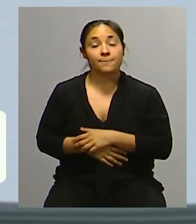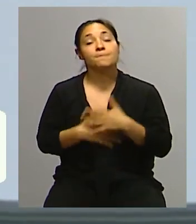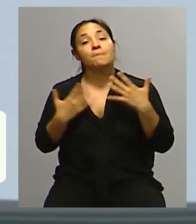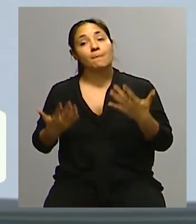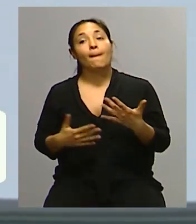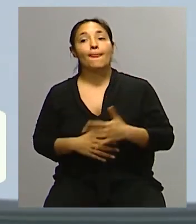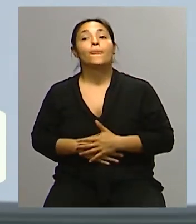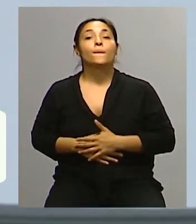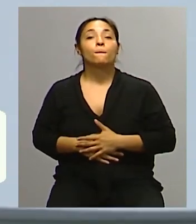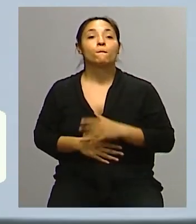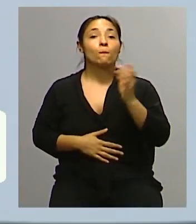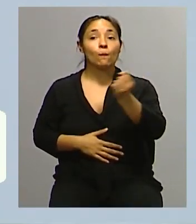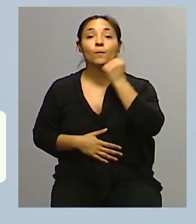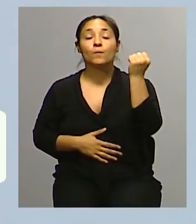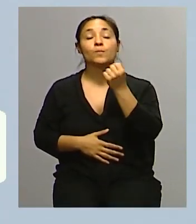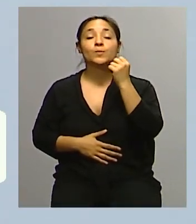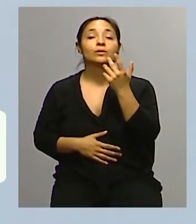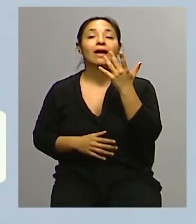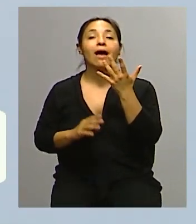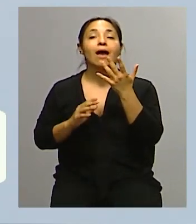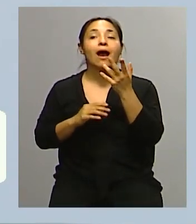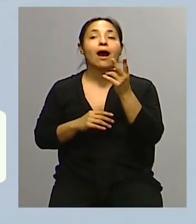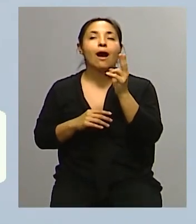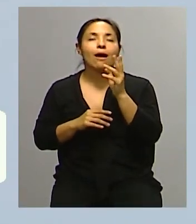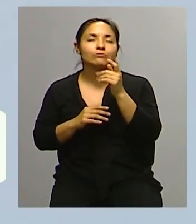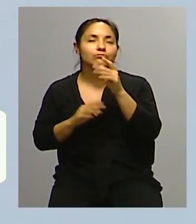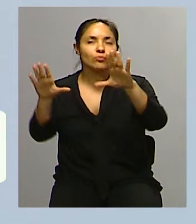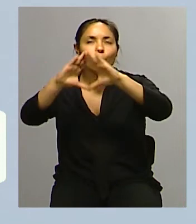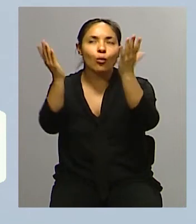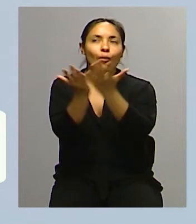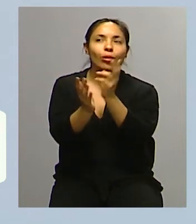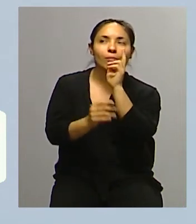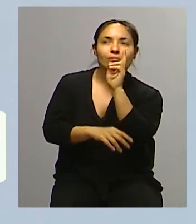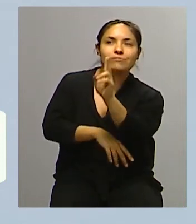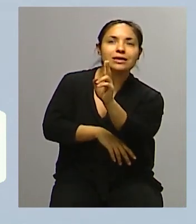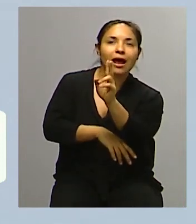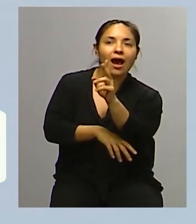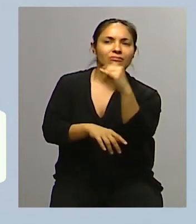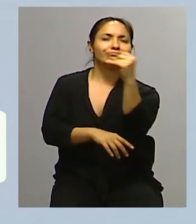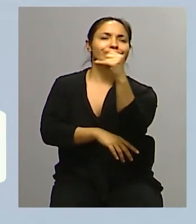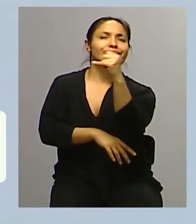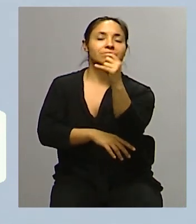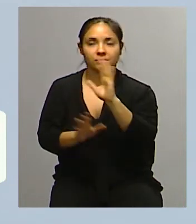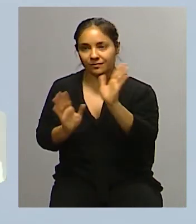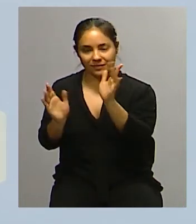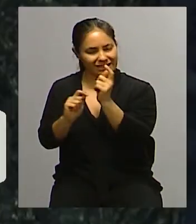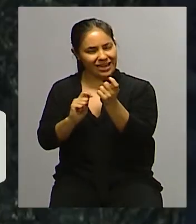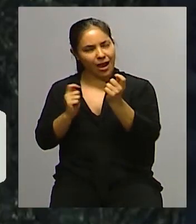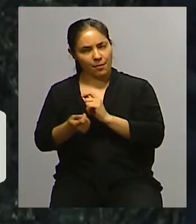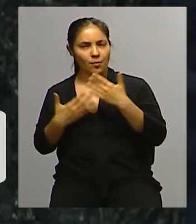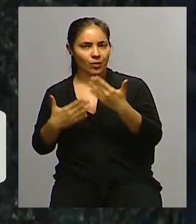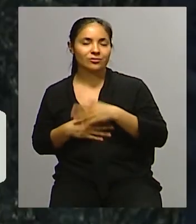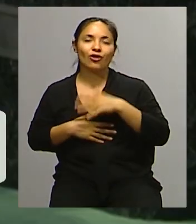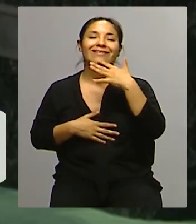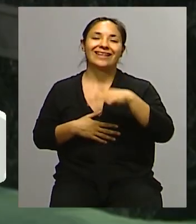veamos otra mirada, démosle otra mirada a lo que sucede en el mundo. No seamos siempre tan negativos. Entiendo que de aquí al